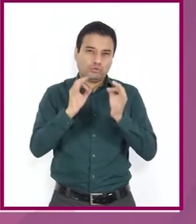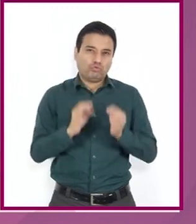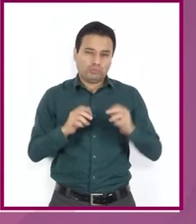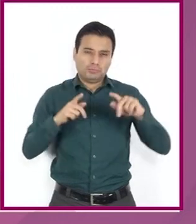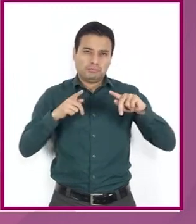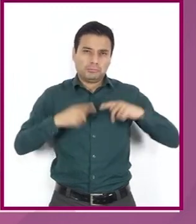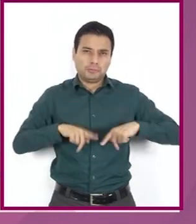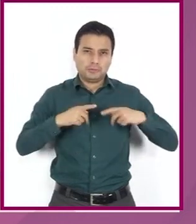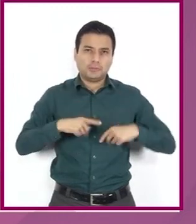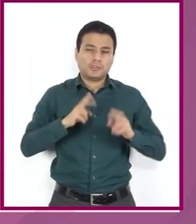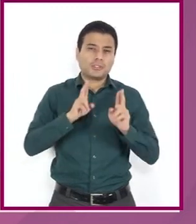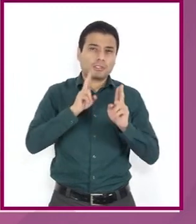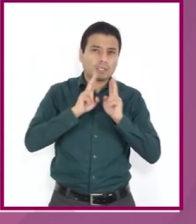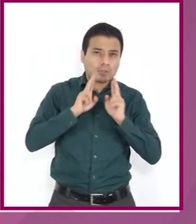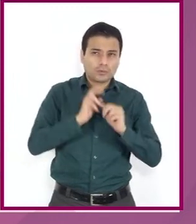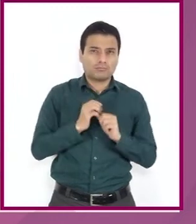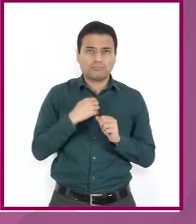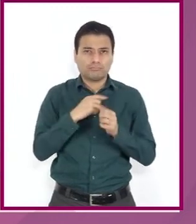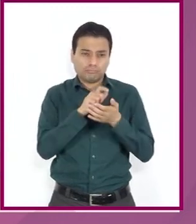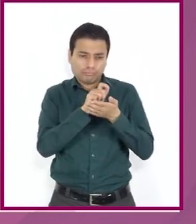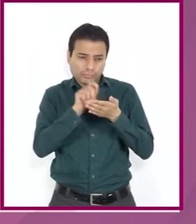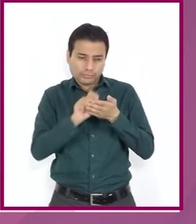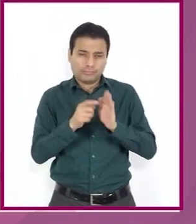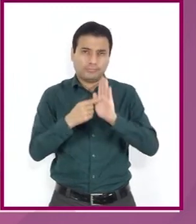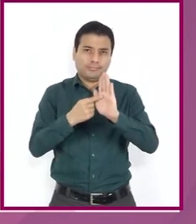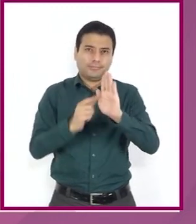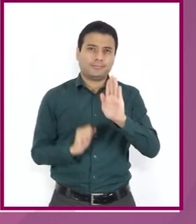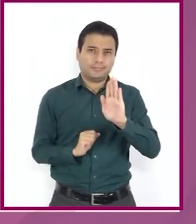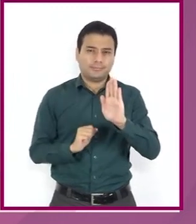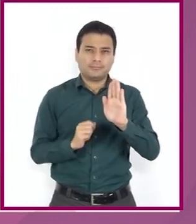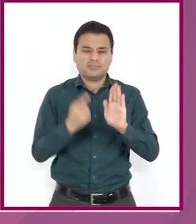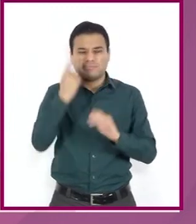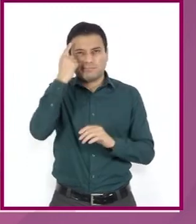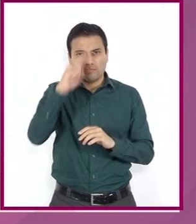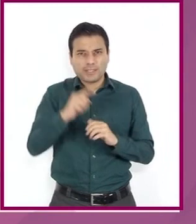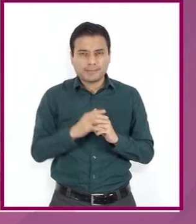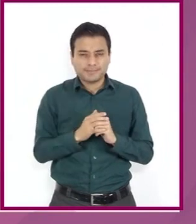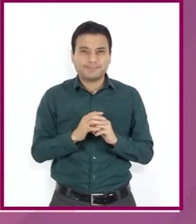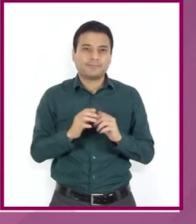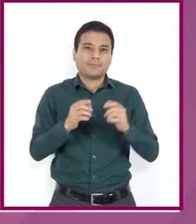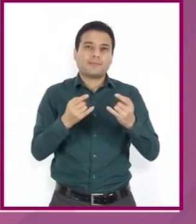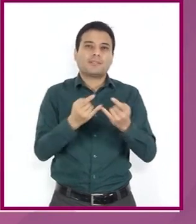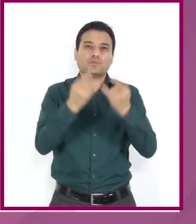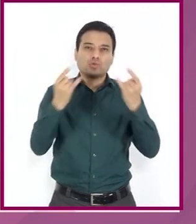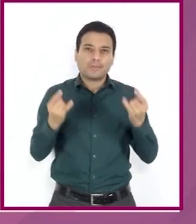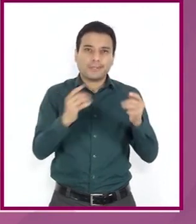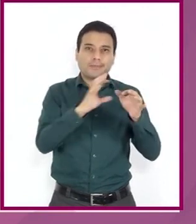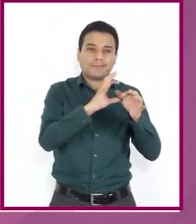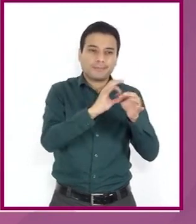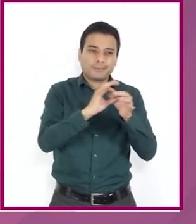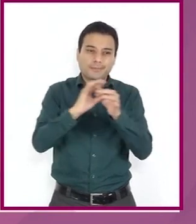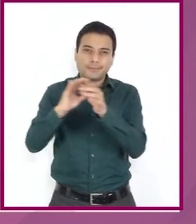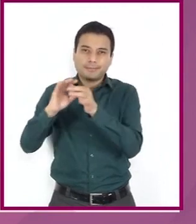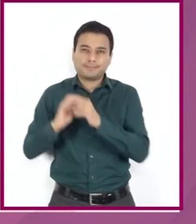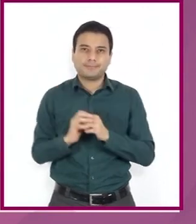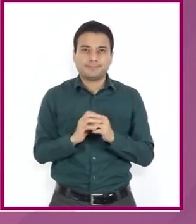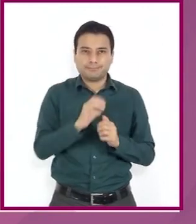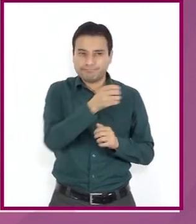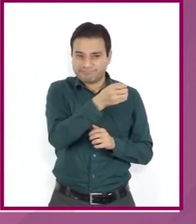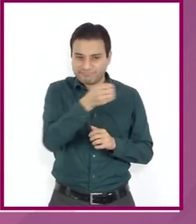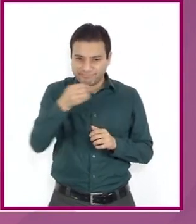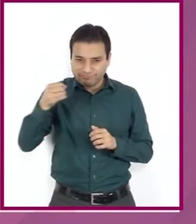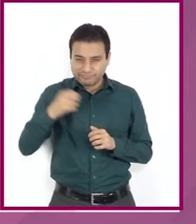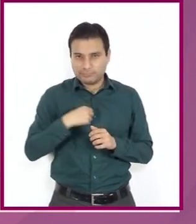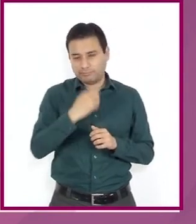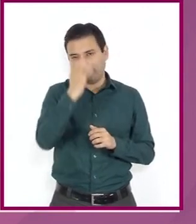o narrador a un lector y que buscará establecer conexiones causadas entre los distintos elementos que